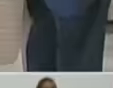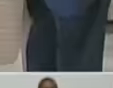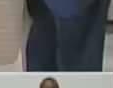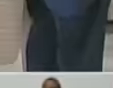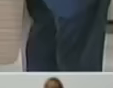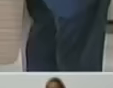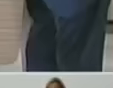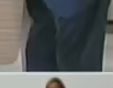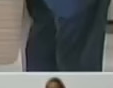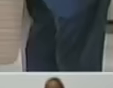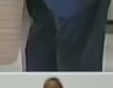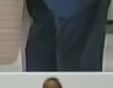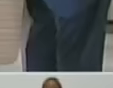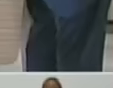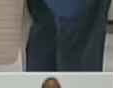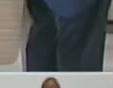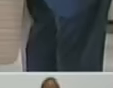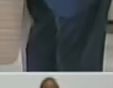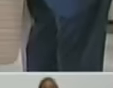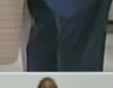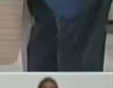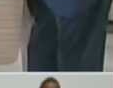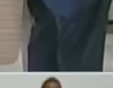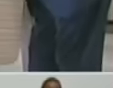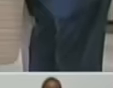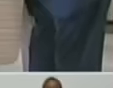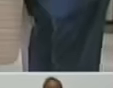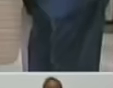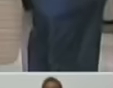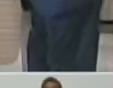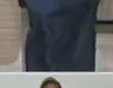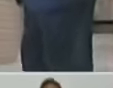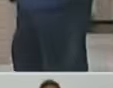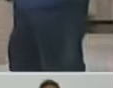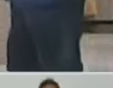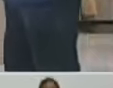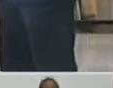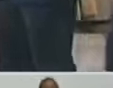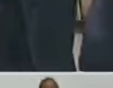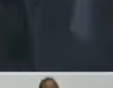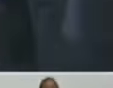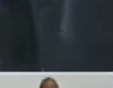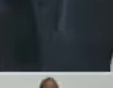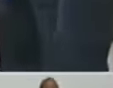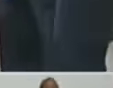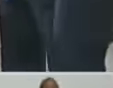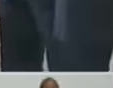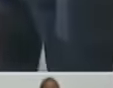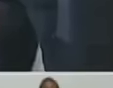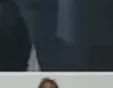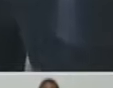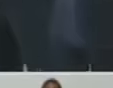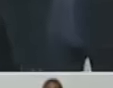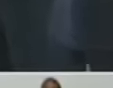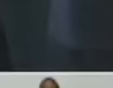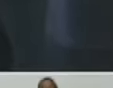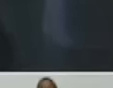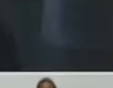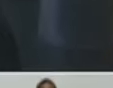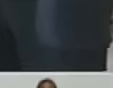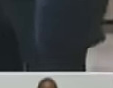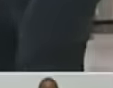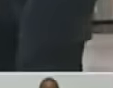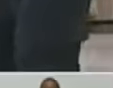el programa mínimo exploratorio que deberá ejecutarse para redeterminar las reservas con el objeto de mejorar la base